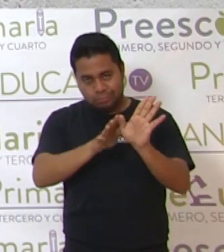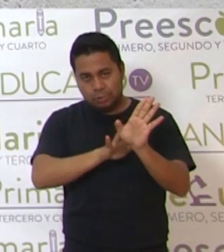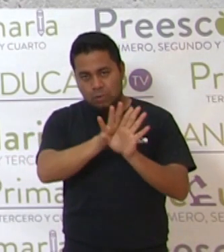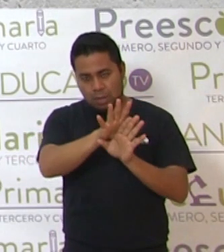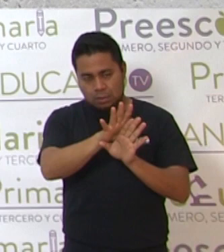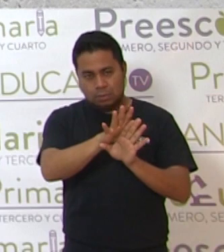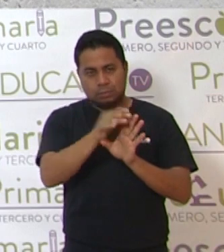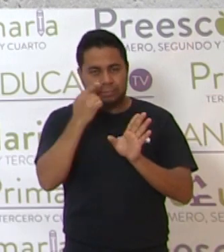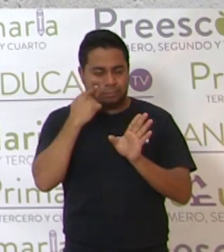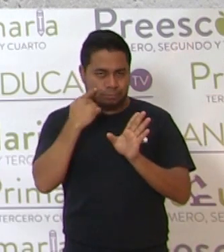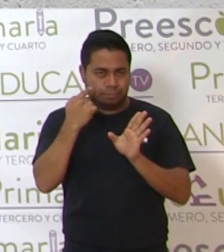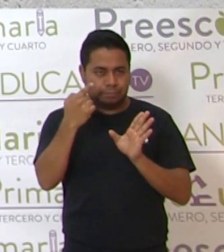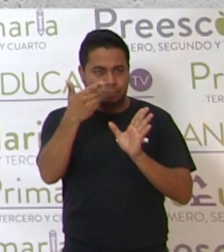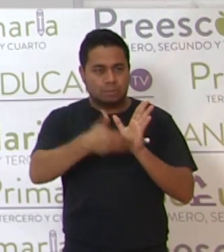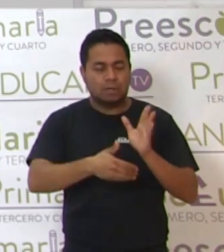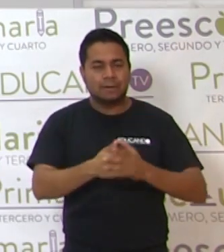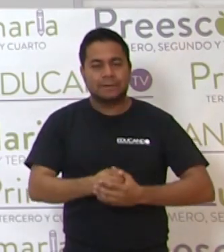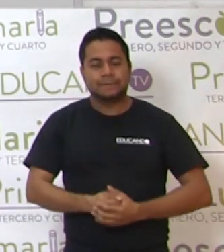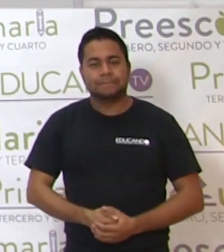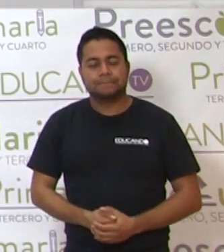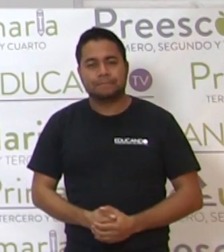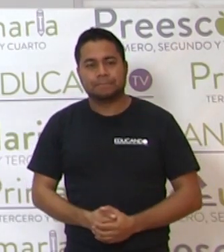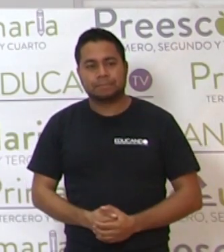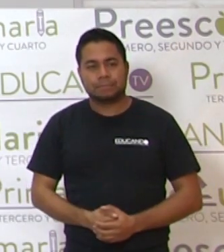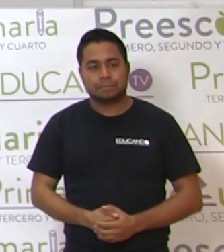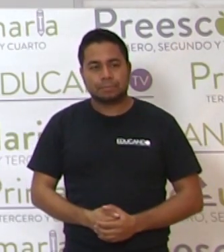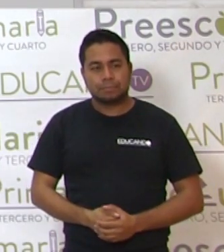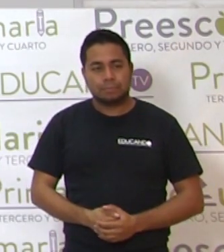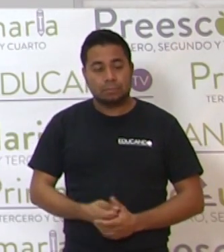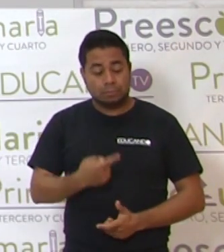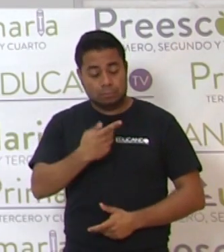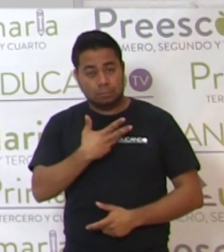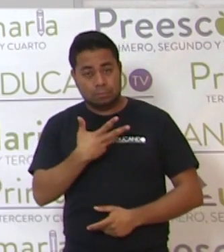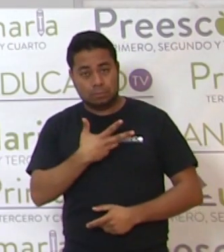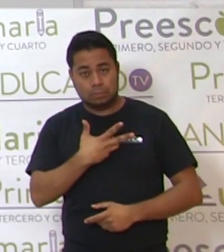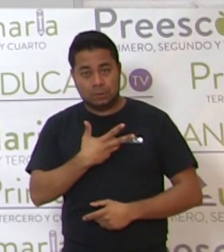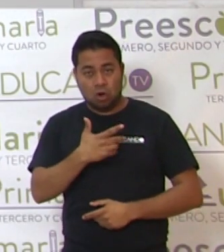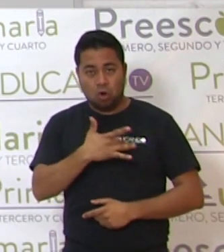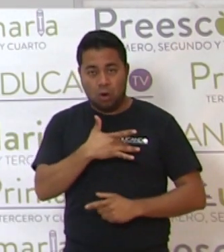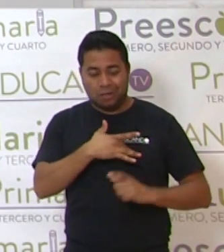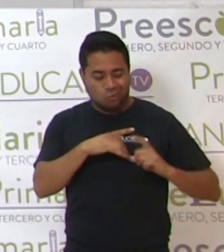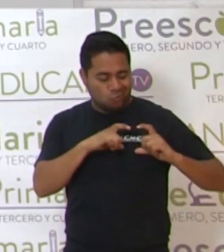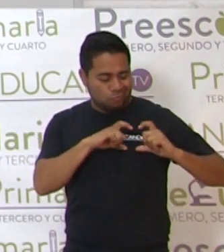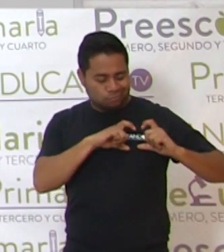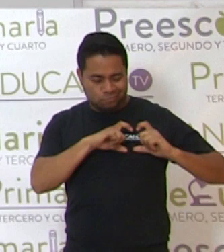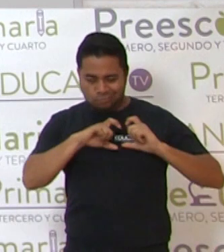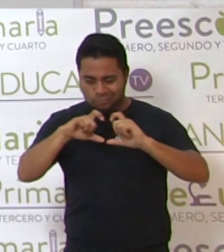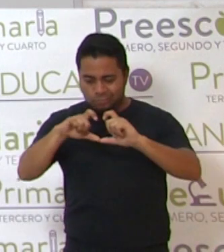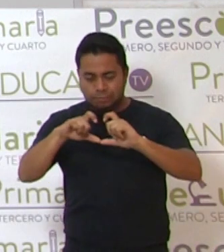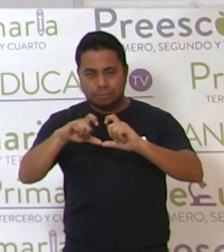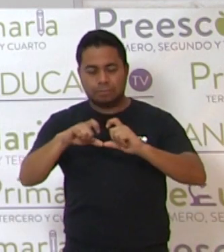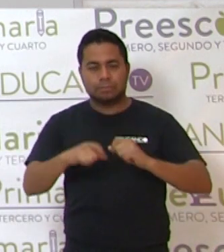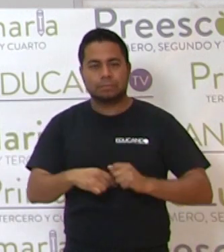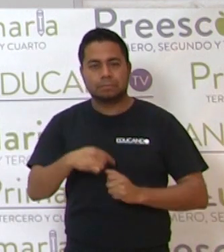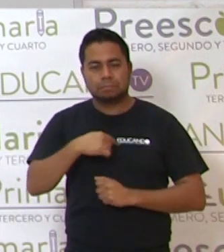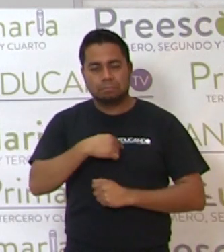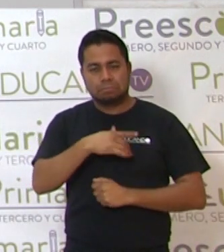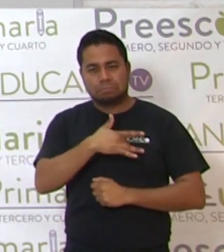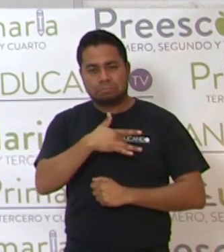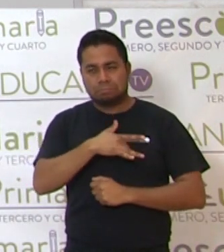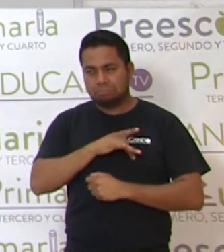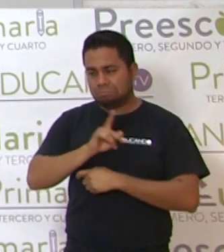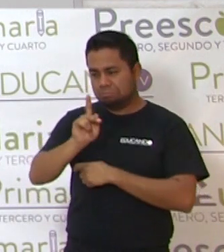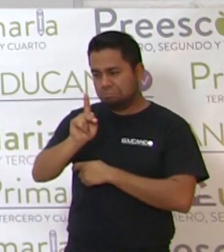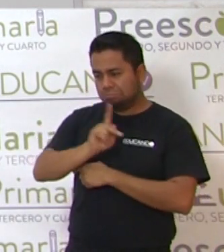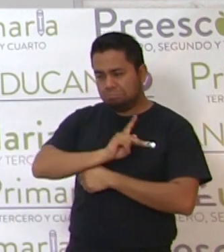este, de una forma de corazón. Dice, mi corazón se asemeja a